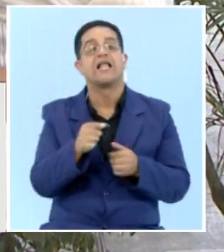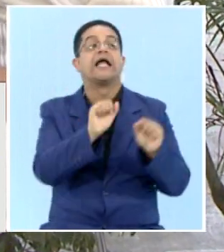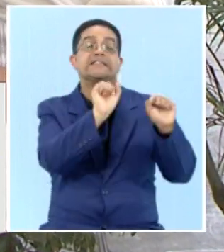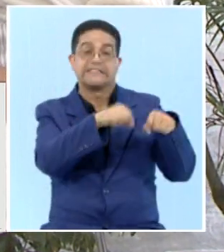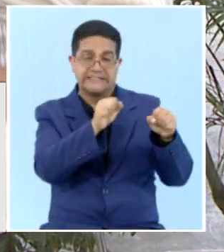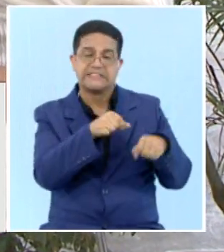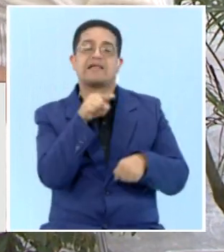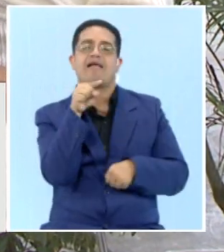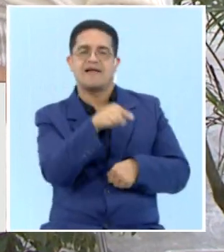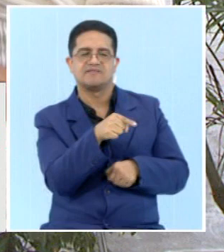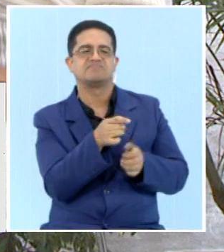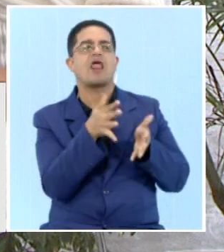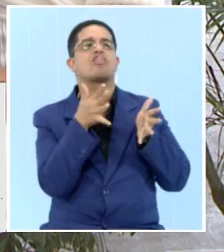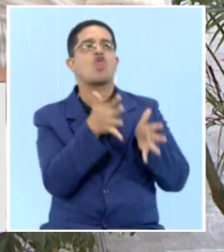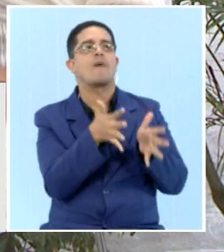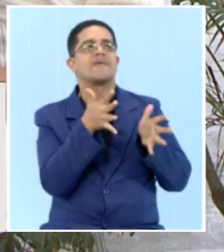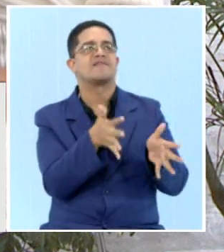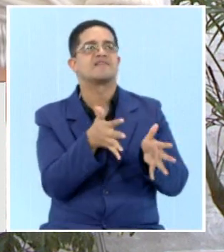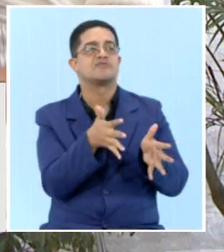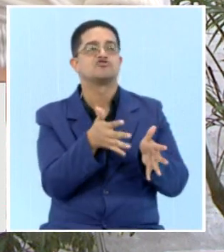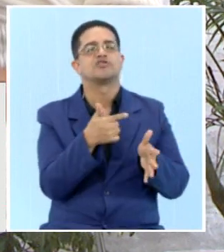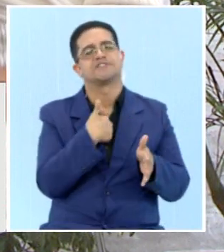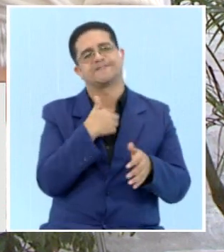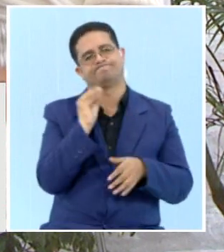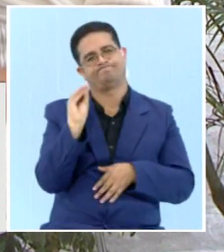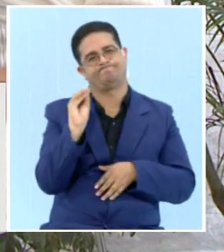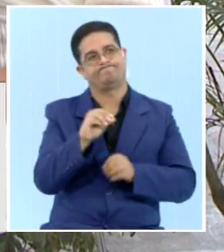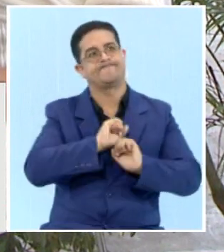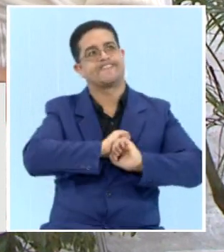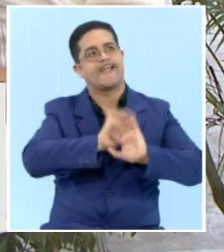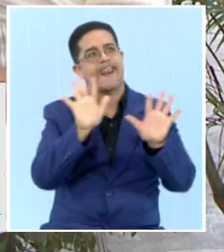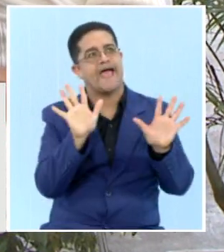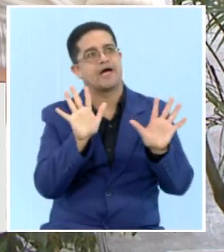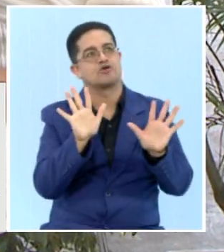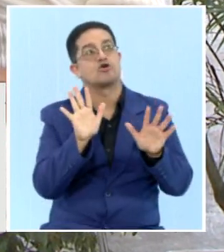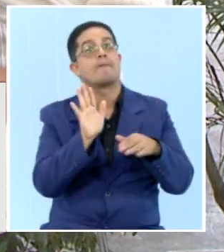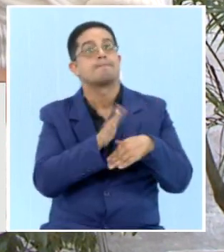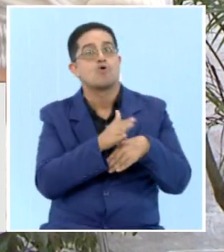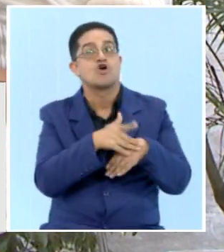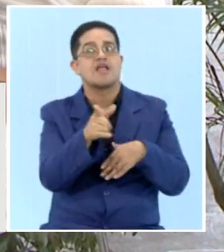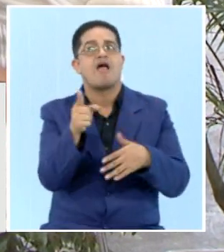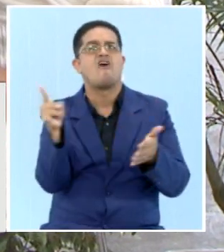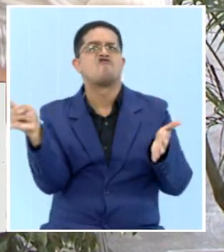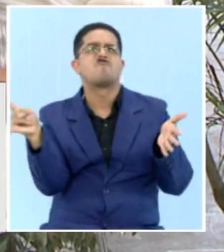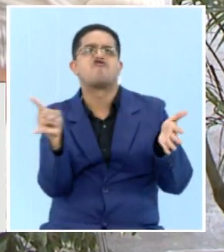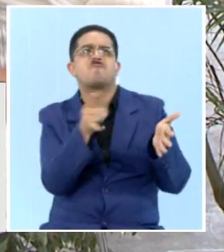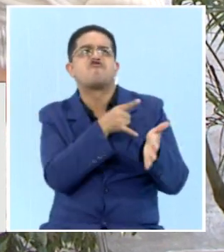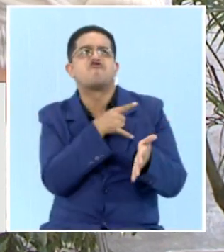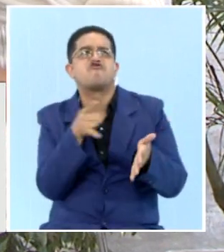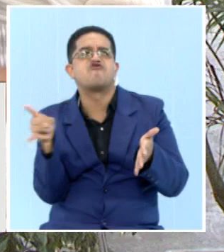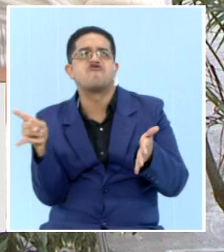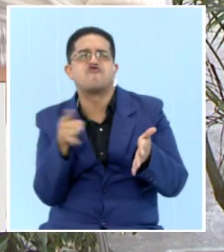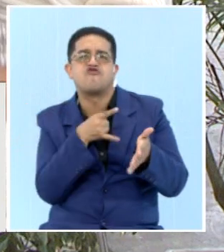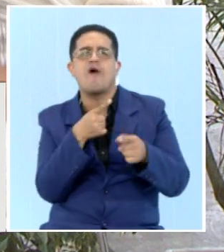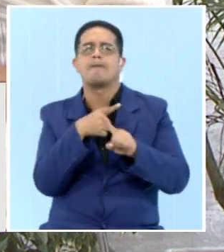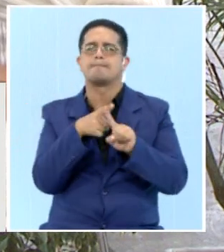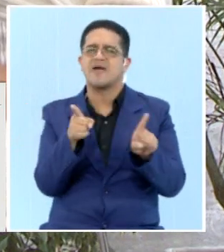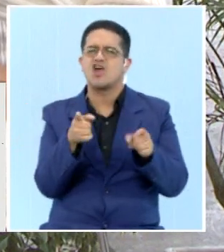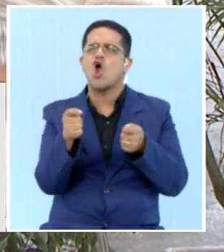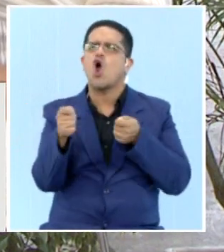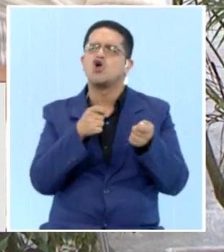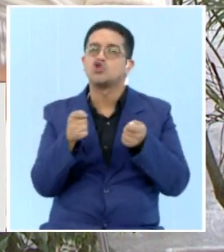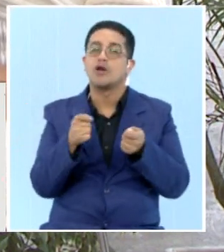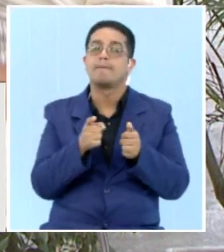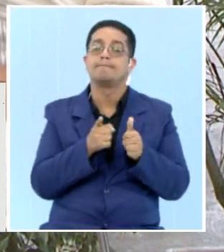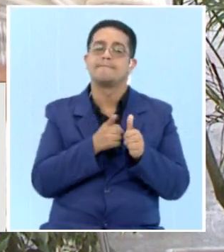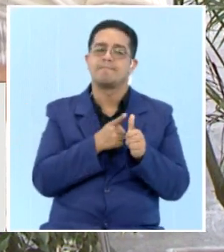recomendación fundamental, y hay que aclararlo porque se indican grandes fumigaciones, pero realmente el control del dengue pasa por control de